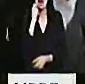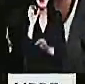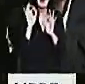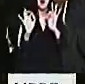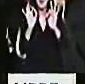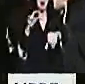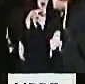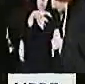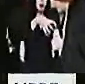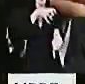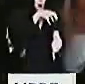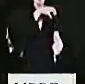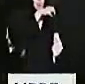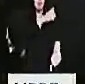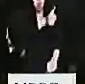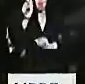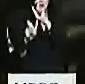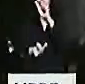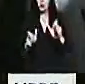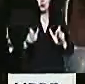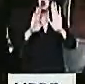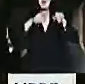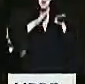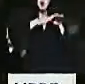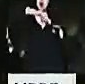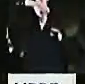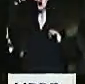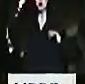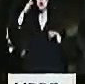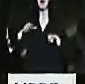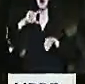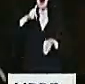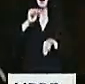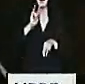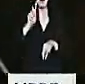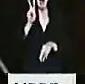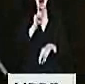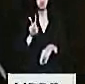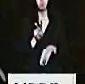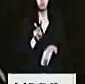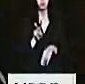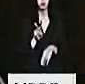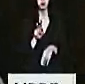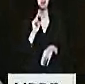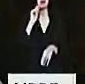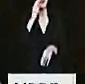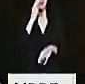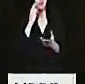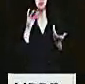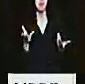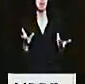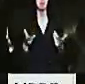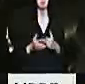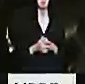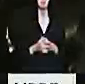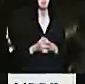normal en la población, igual que la curva de Gauss. Por lo tanto, no hay distingo desde el punto de